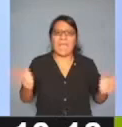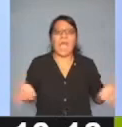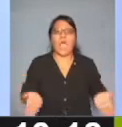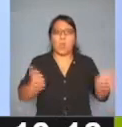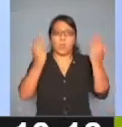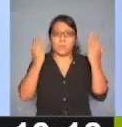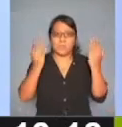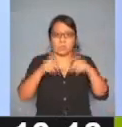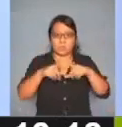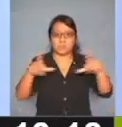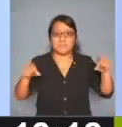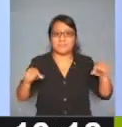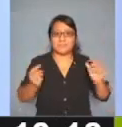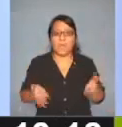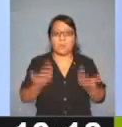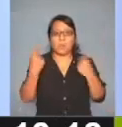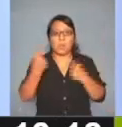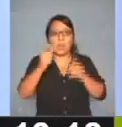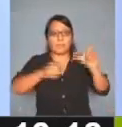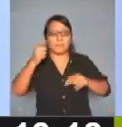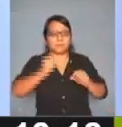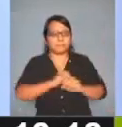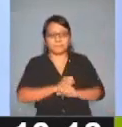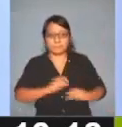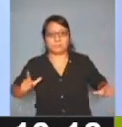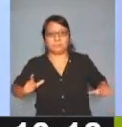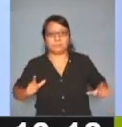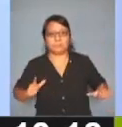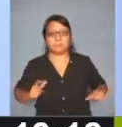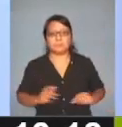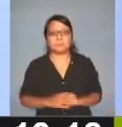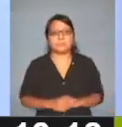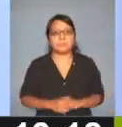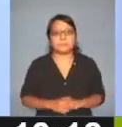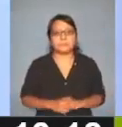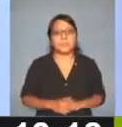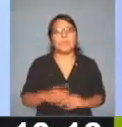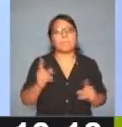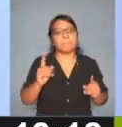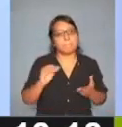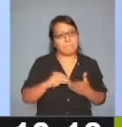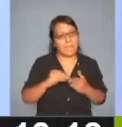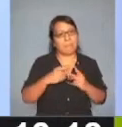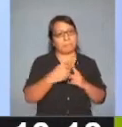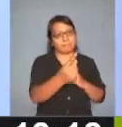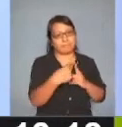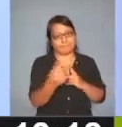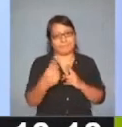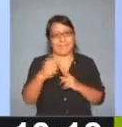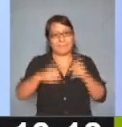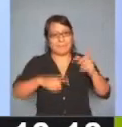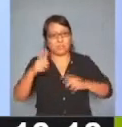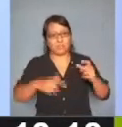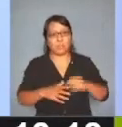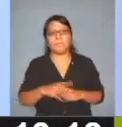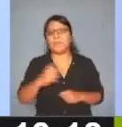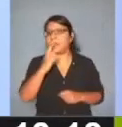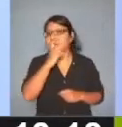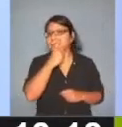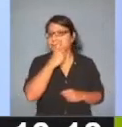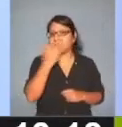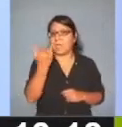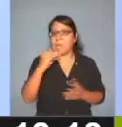el pasaje con el que se sorprendieron muchos usuarios del interior sobre todo Jorge real esp pedano tiene más